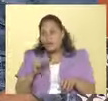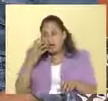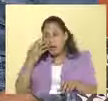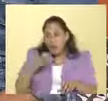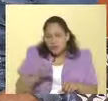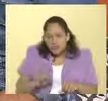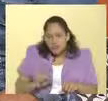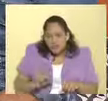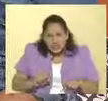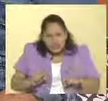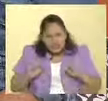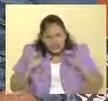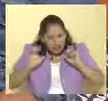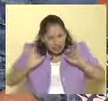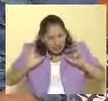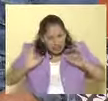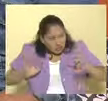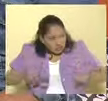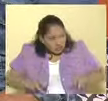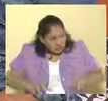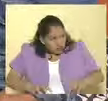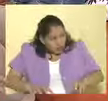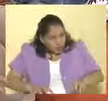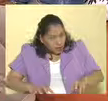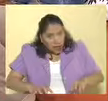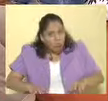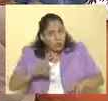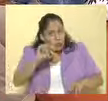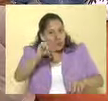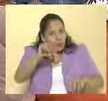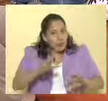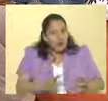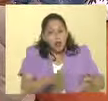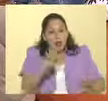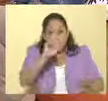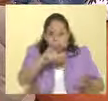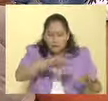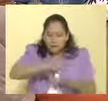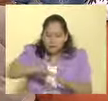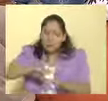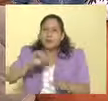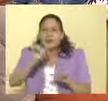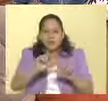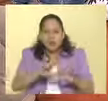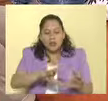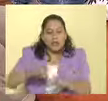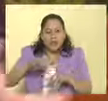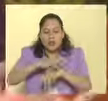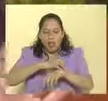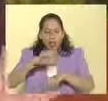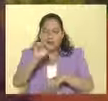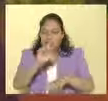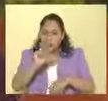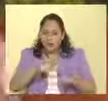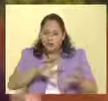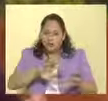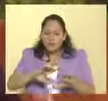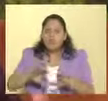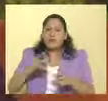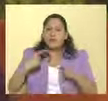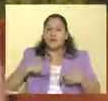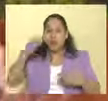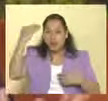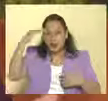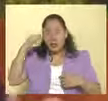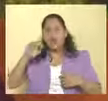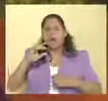a erizarse, comienza a ponerse esponjoso, es momento de retirarlo. Lo mejor es hacerlo paulatinamente. Pensemos que nunca, que ya llegaron grandes,